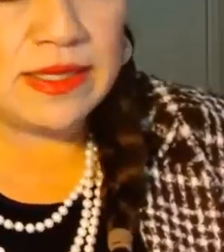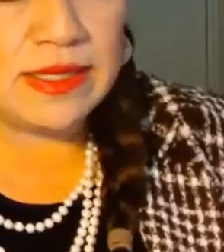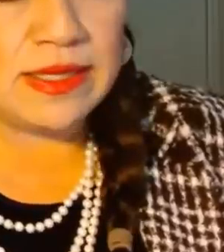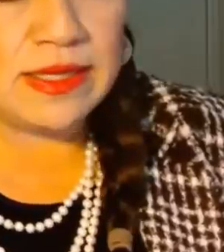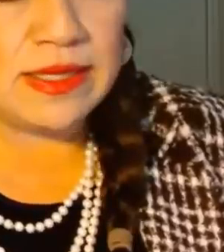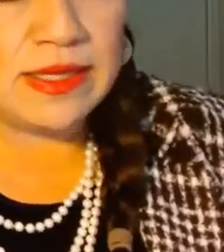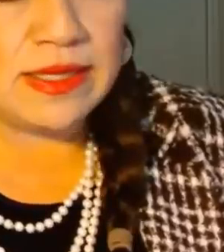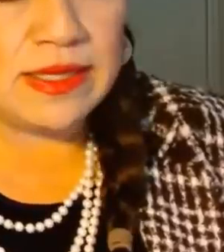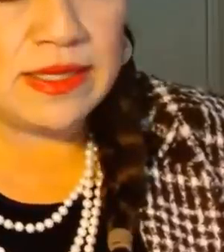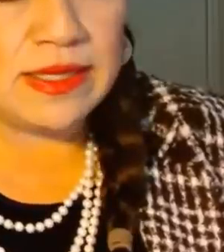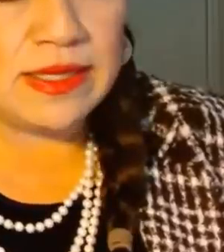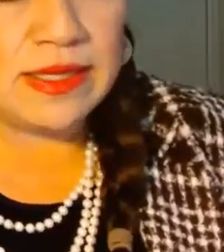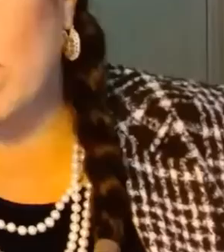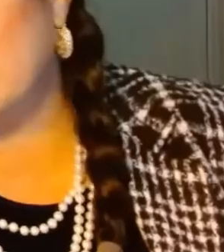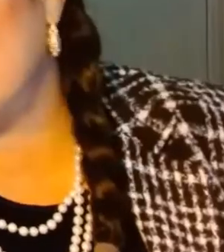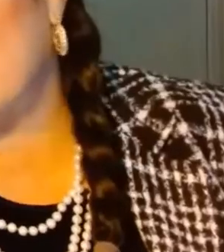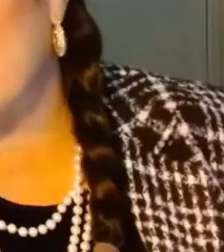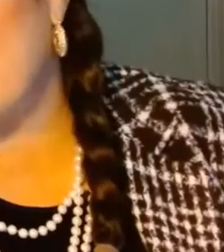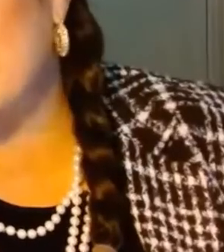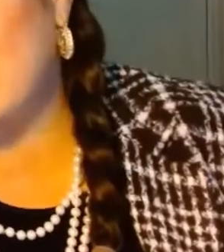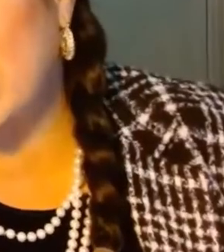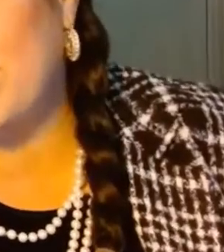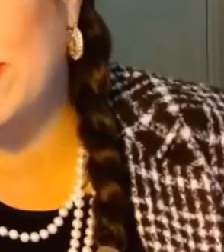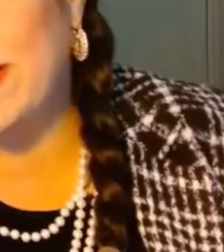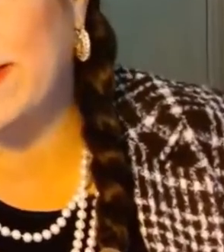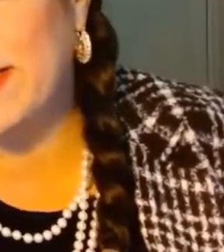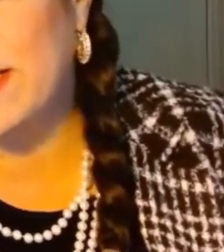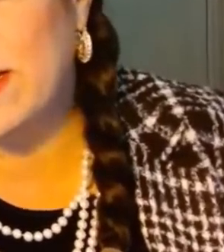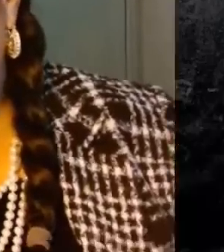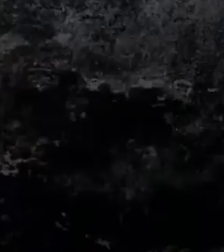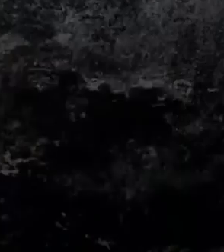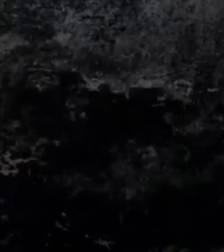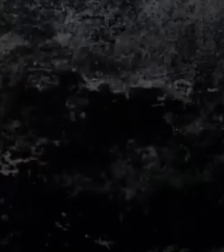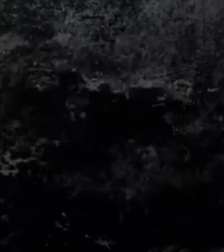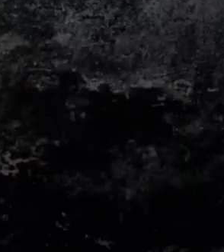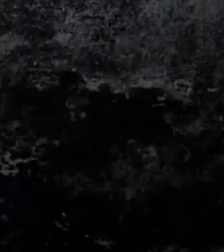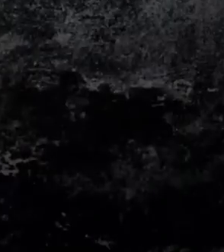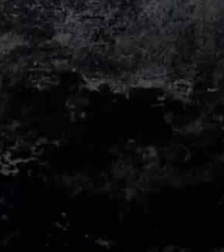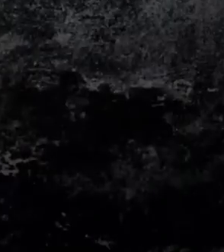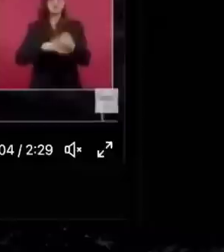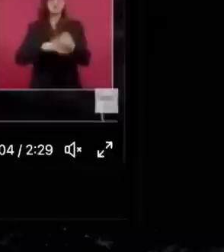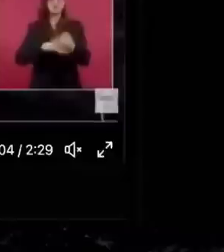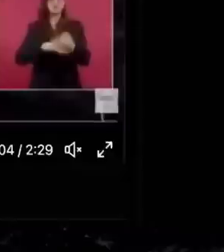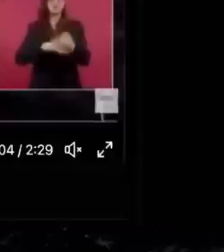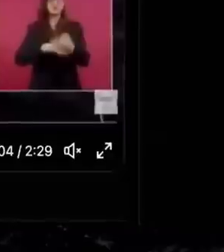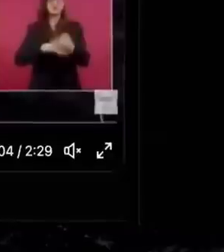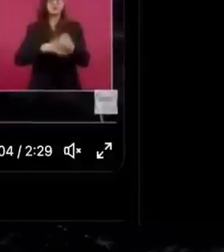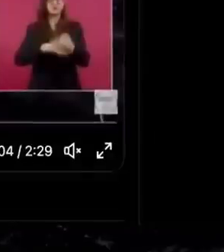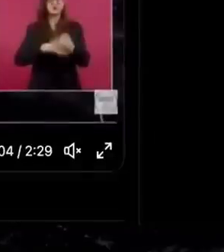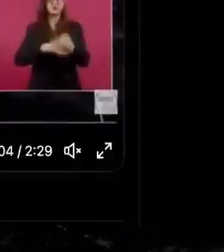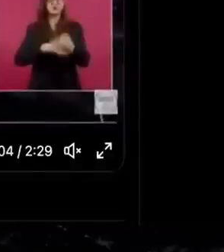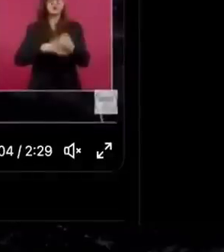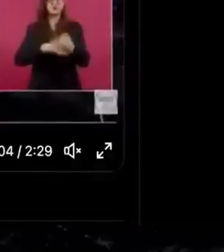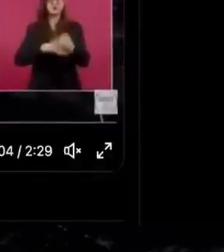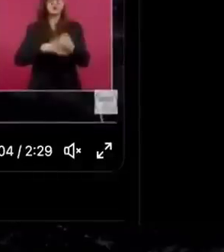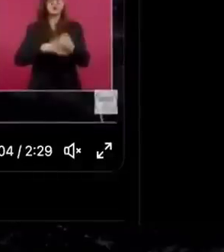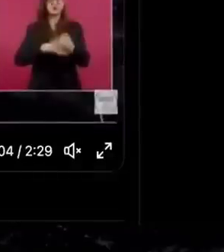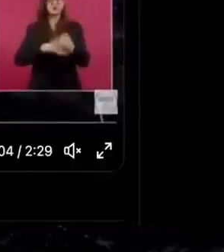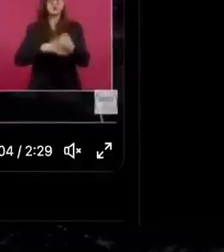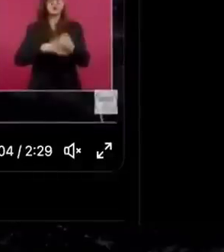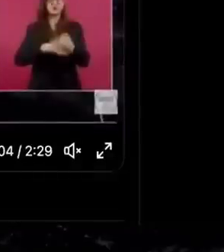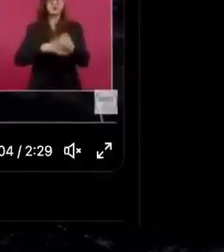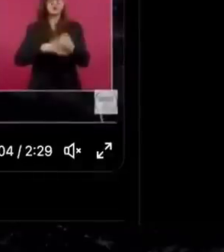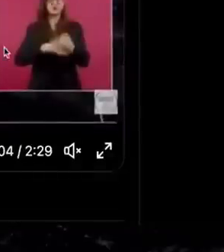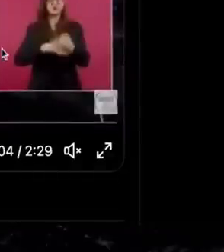de esto, precisamente, de que lo menciona el presidente, lo pone ahí en el banquillo de los acusados.